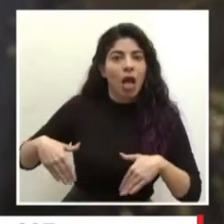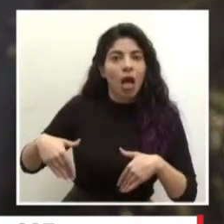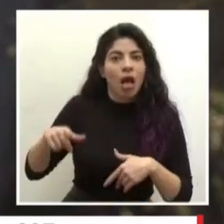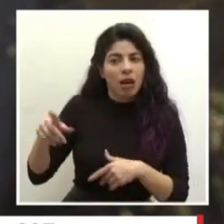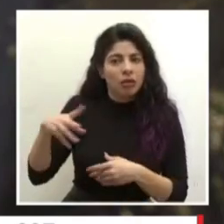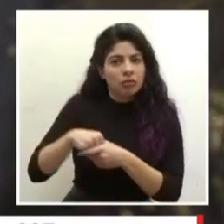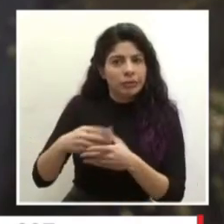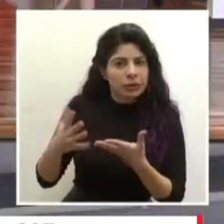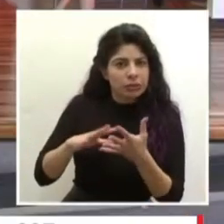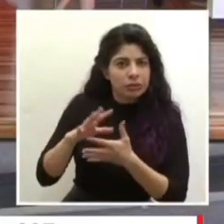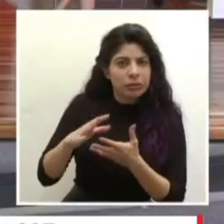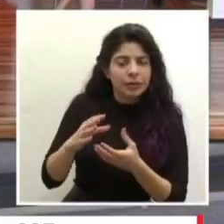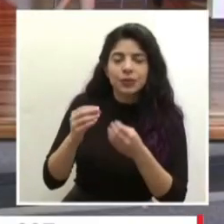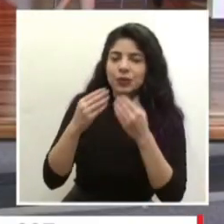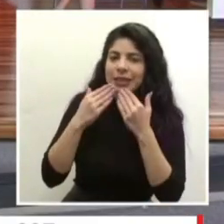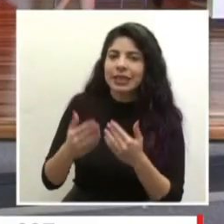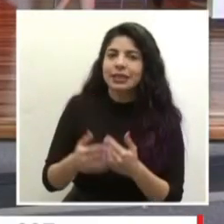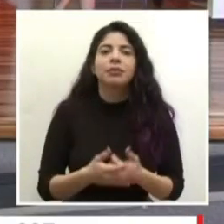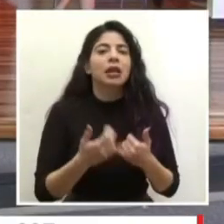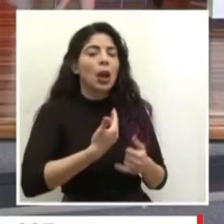gracias.